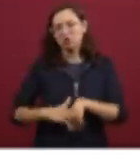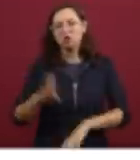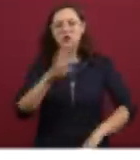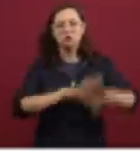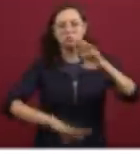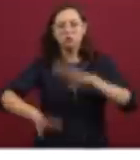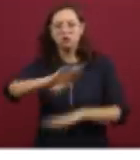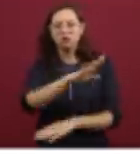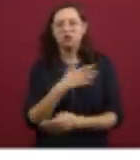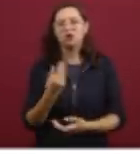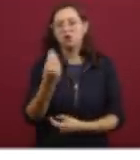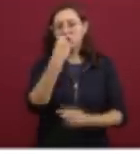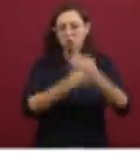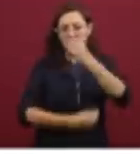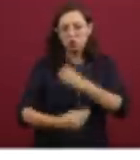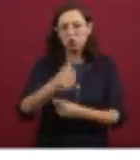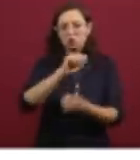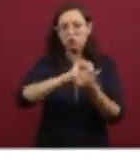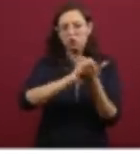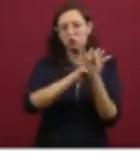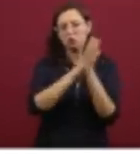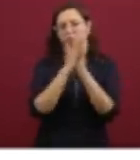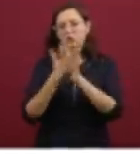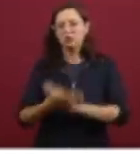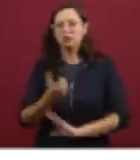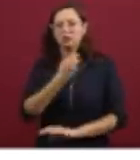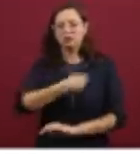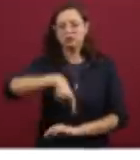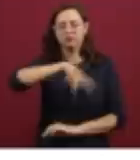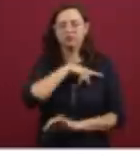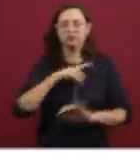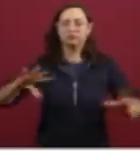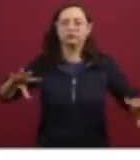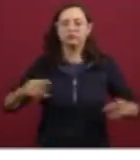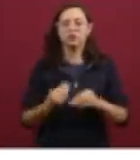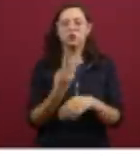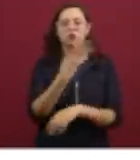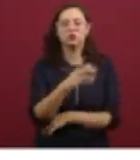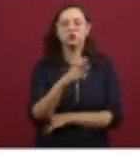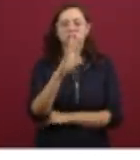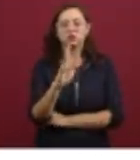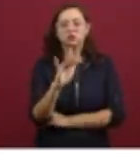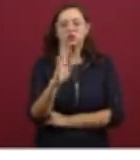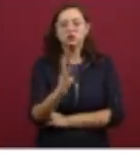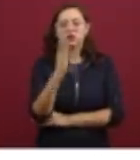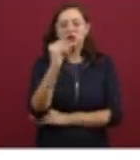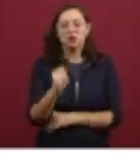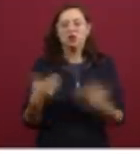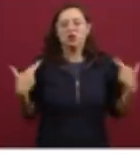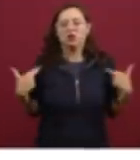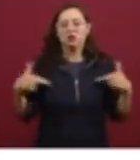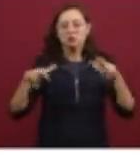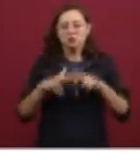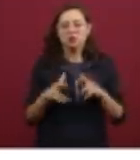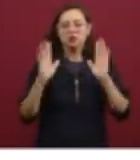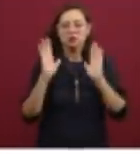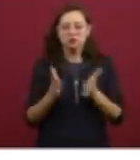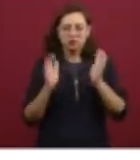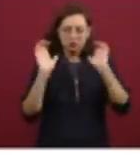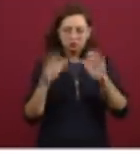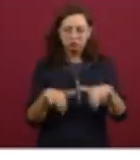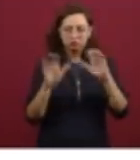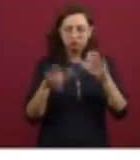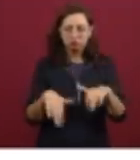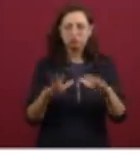procesos agroalimentarios y salud. Tenemos un total de 459 profesores ya en sede que han